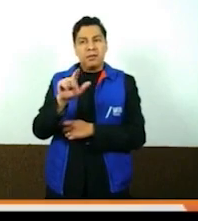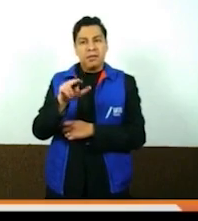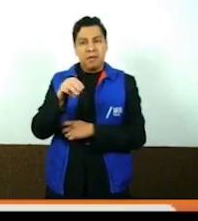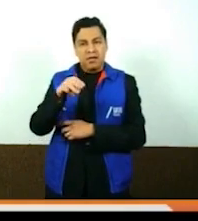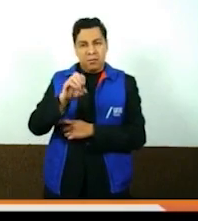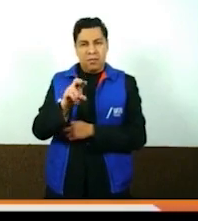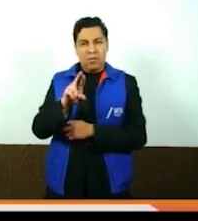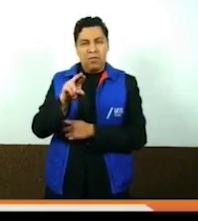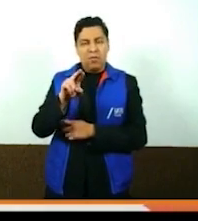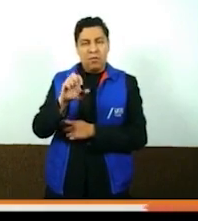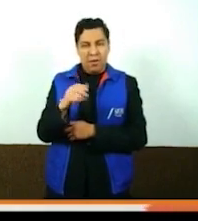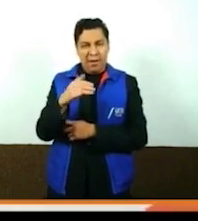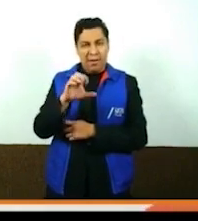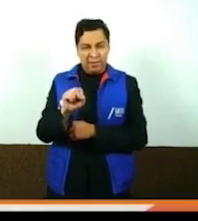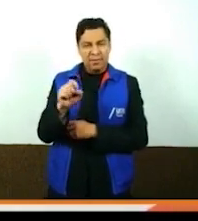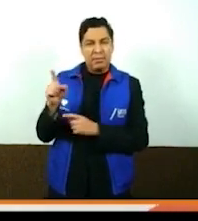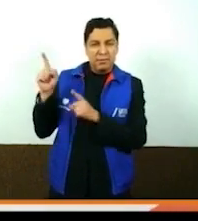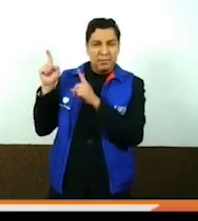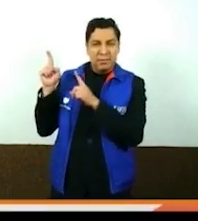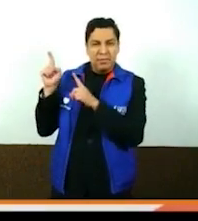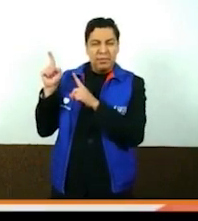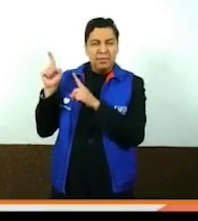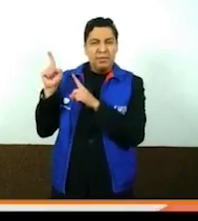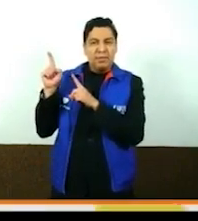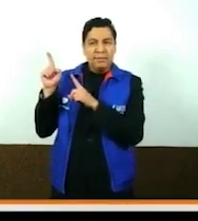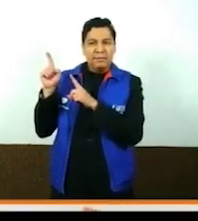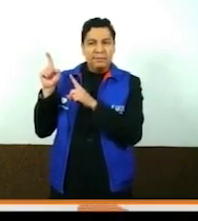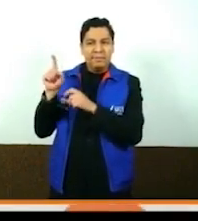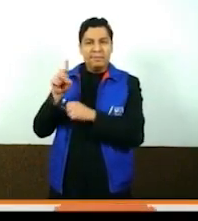Guillermo Reyes Santiago,